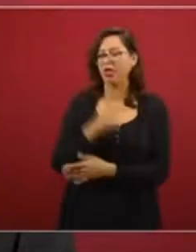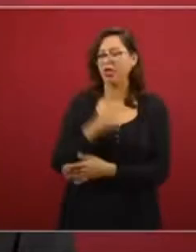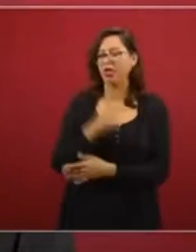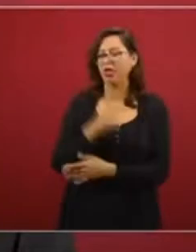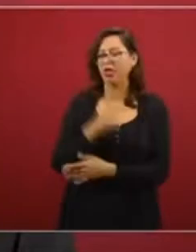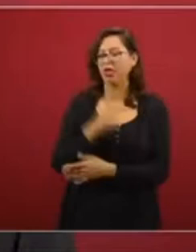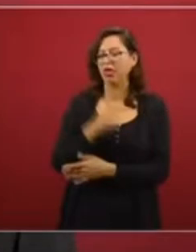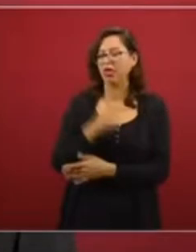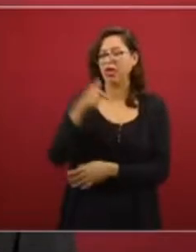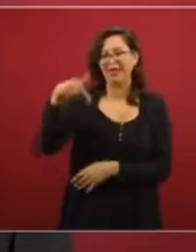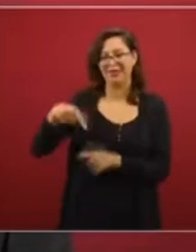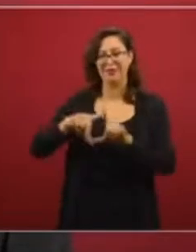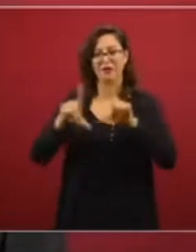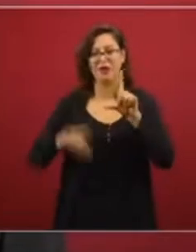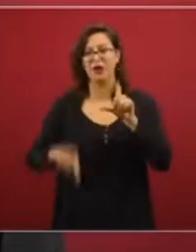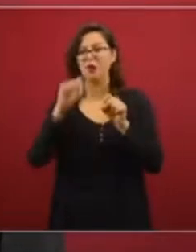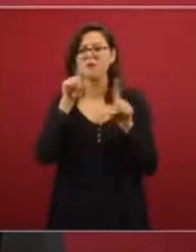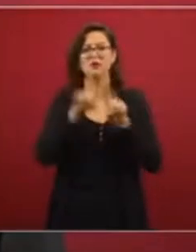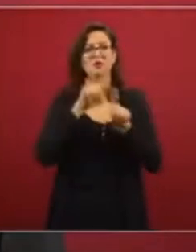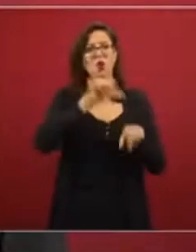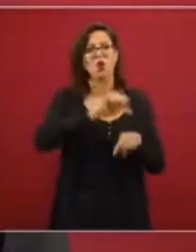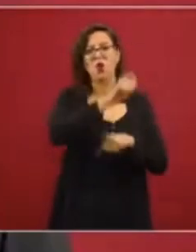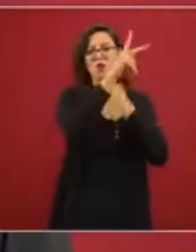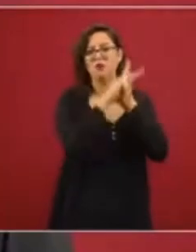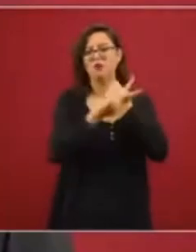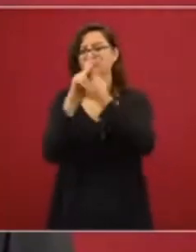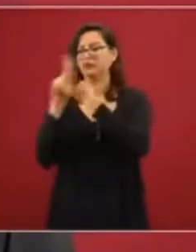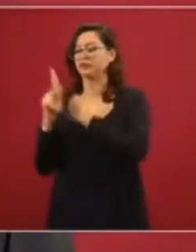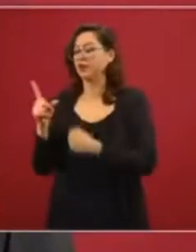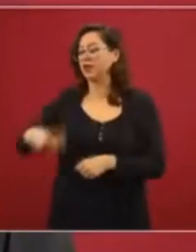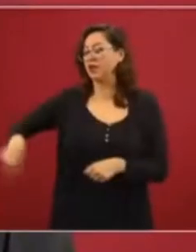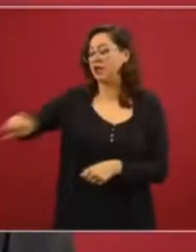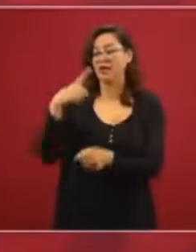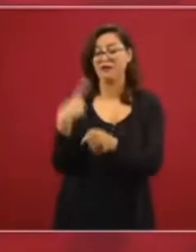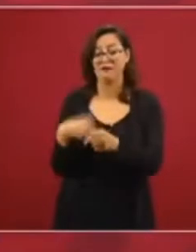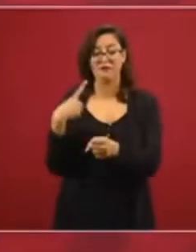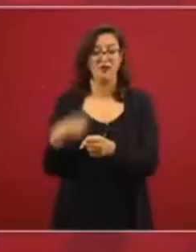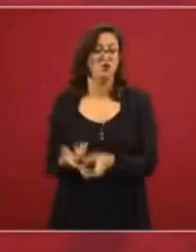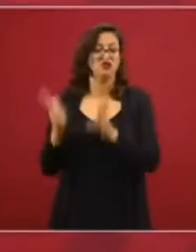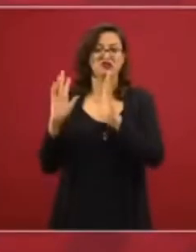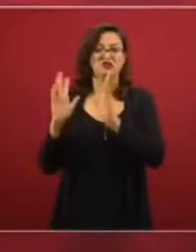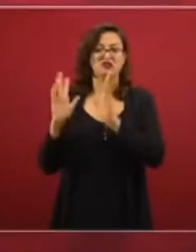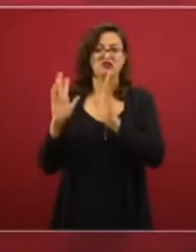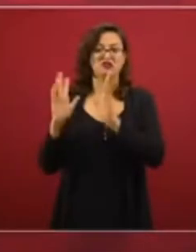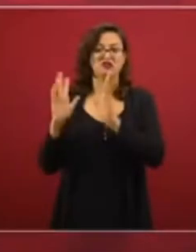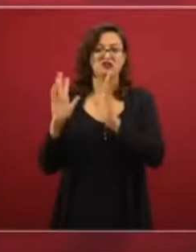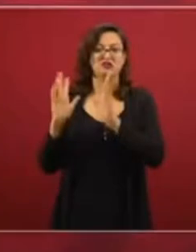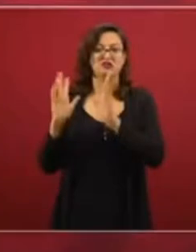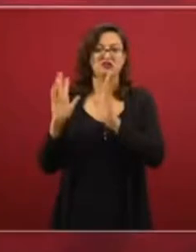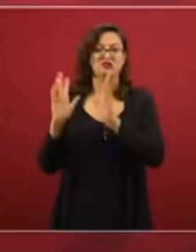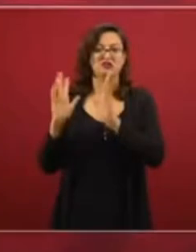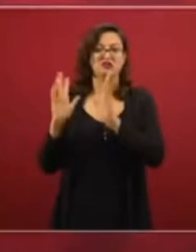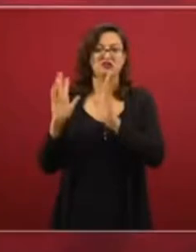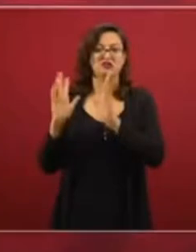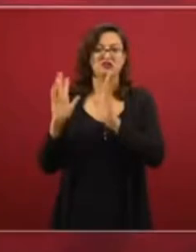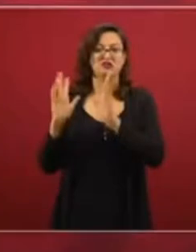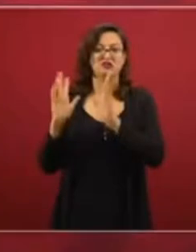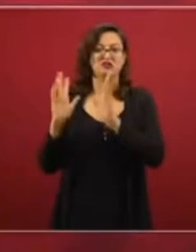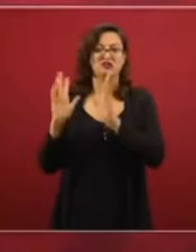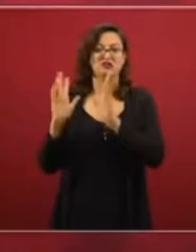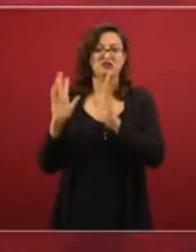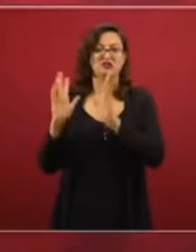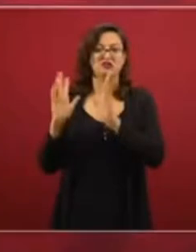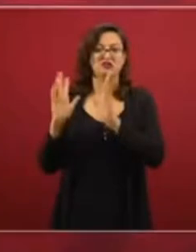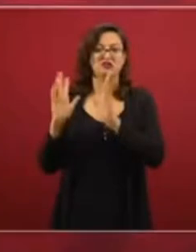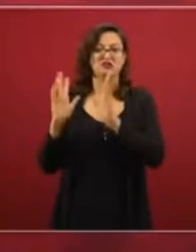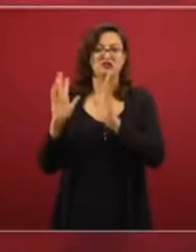Que este sustrato de enfermedad crónica fue un elemento muy importante. And it made it